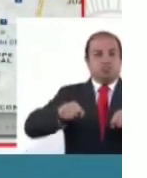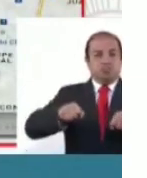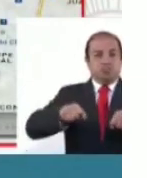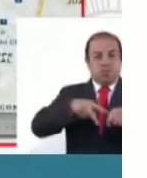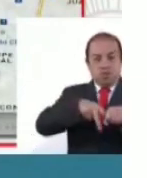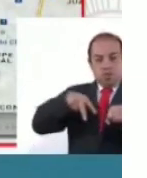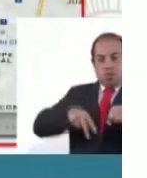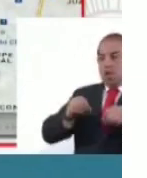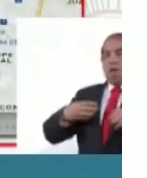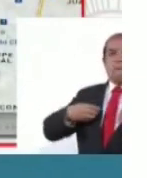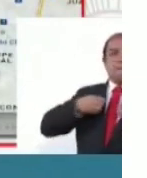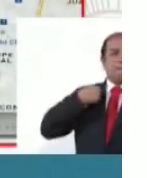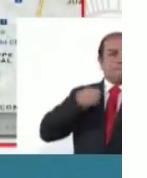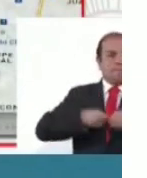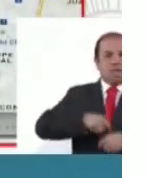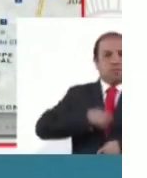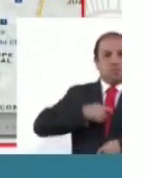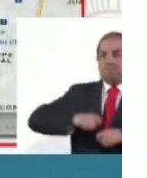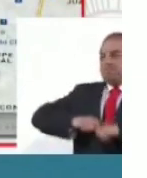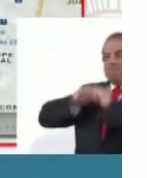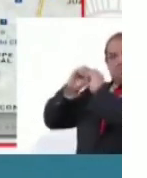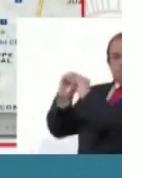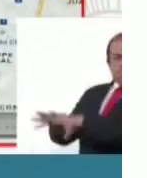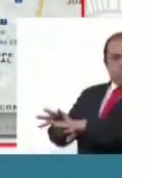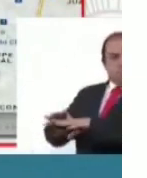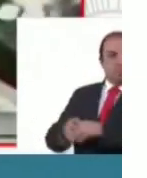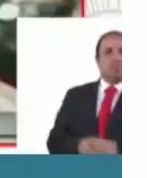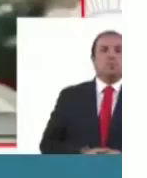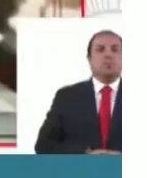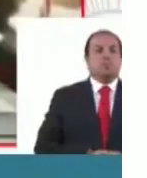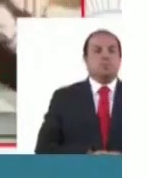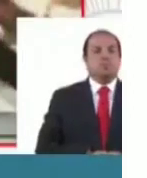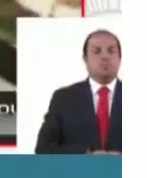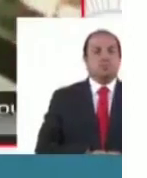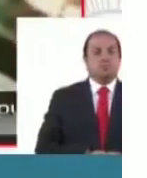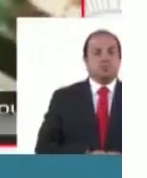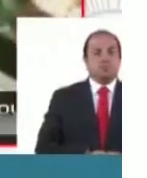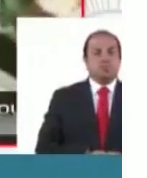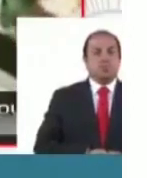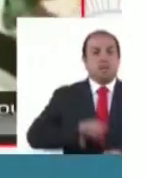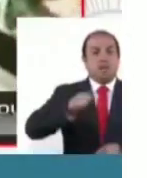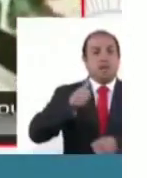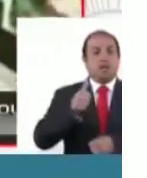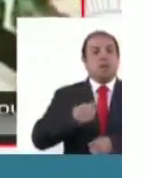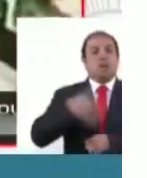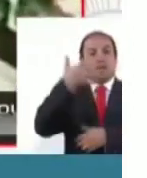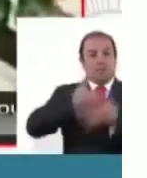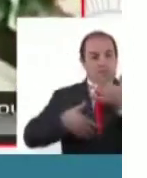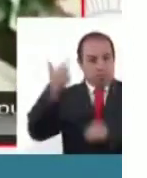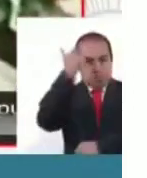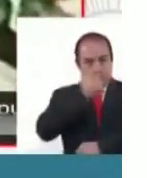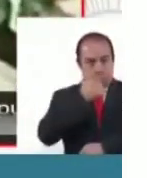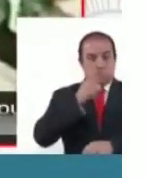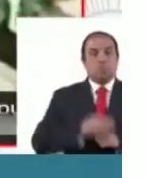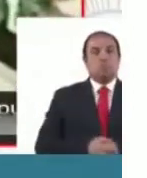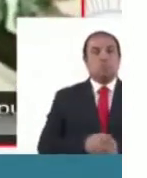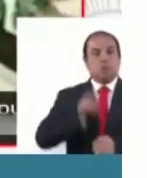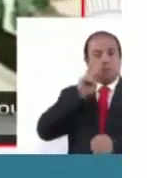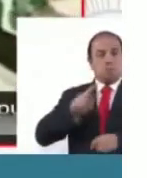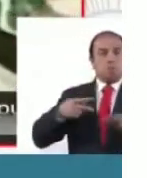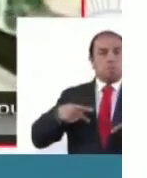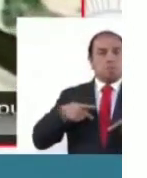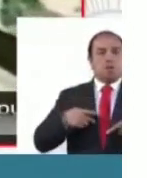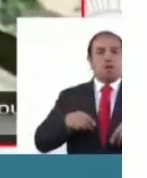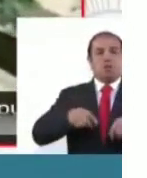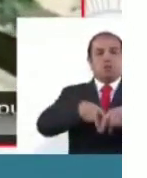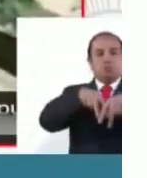llevaba puesta desde la motocicleta en movimiento. A las 11:15 de la noche, se ve al copiloto bajar